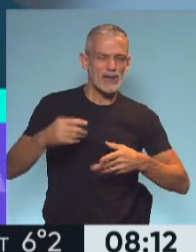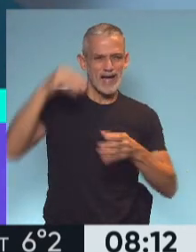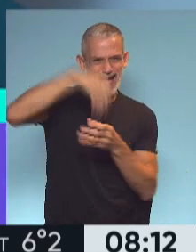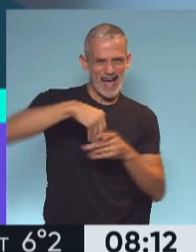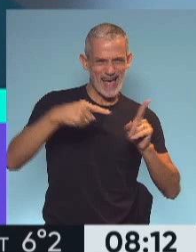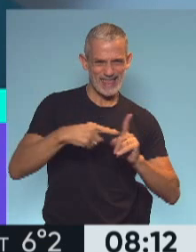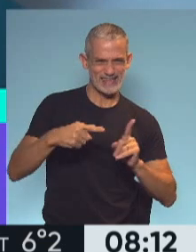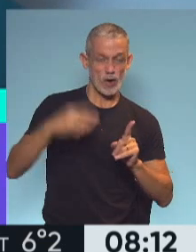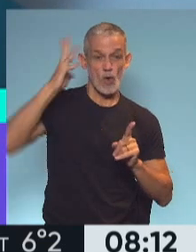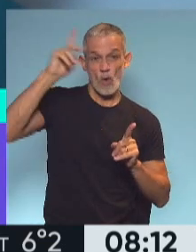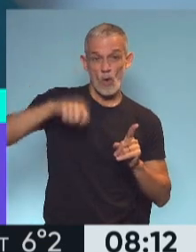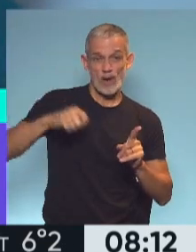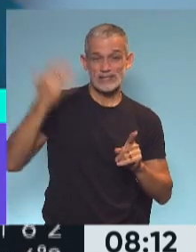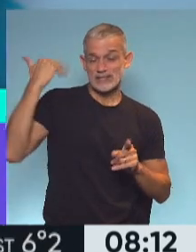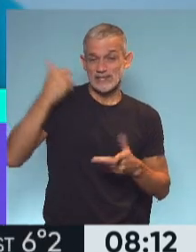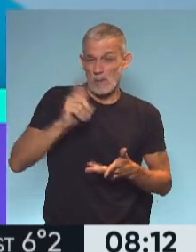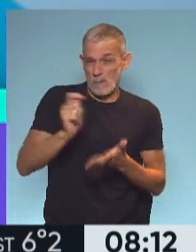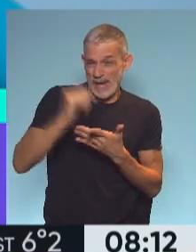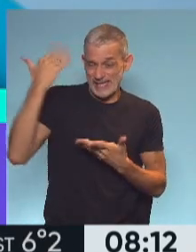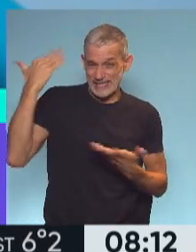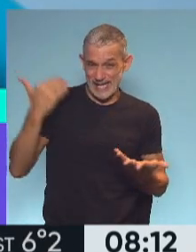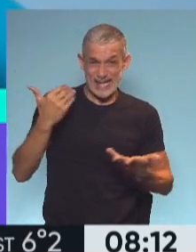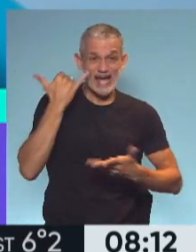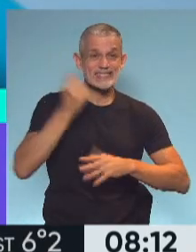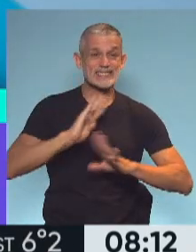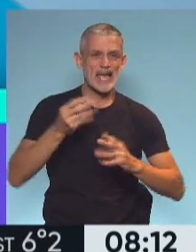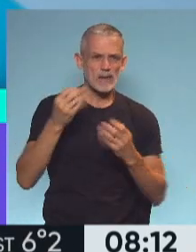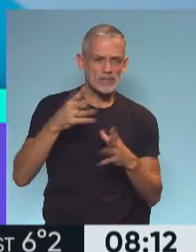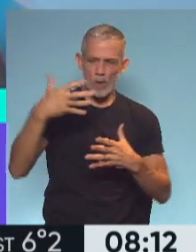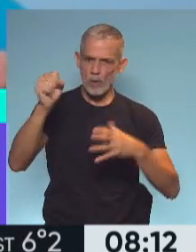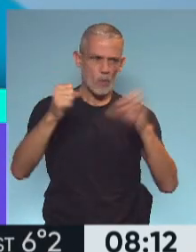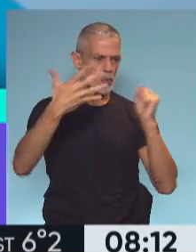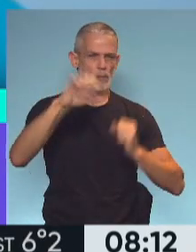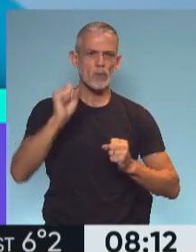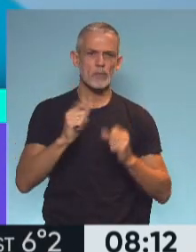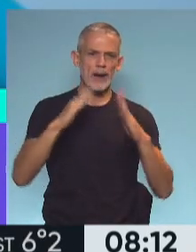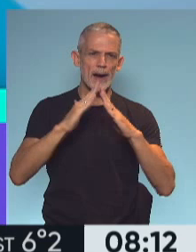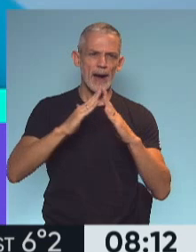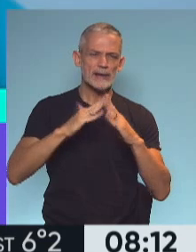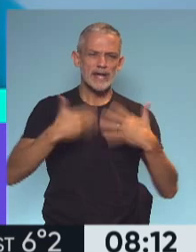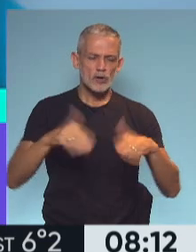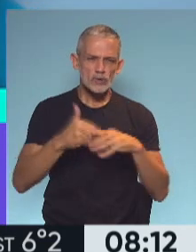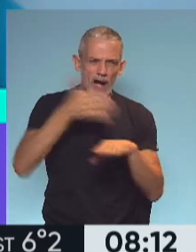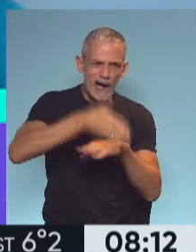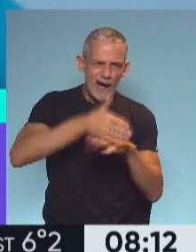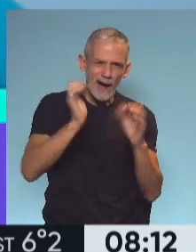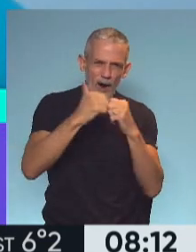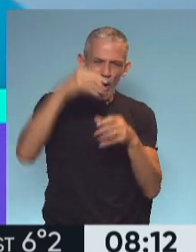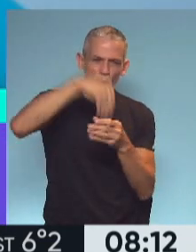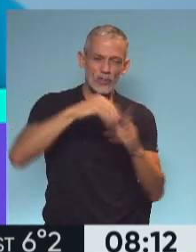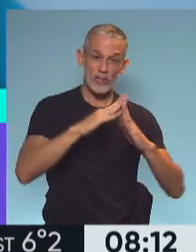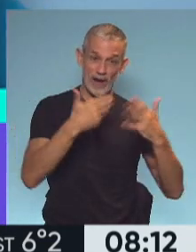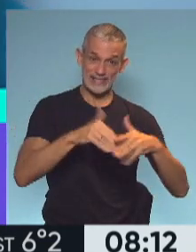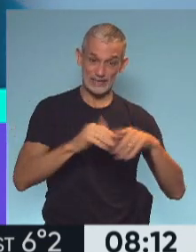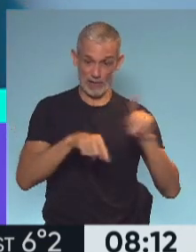Rosada, ¿no? ¿Se acuerdan? Hace algunos meses atrás, cuando empezaban a descubrirse los ingresos y las salidas escondidas de jueces y fiscales que al día